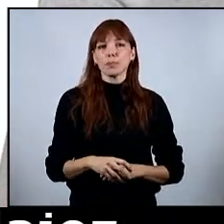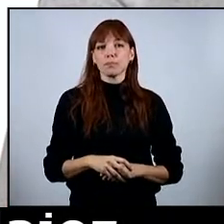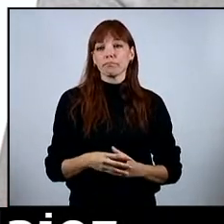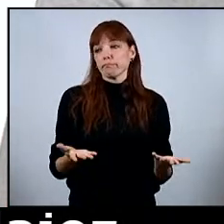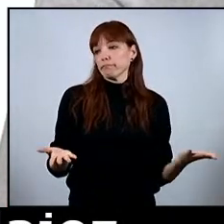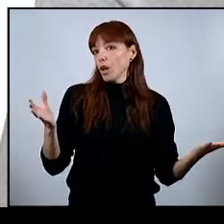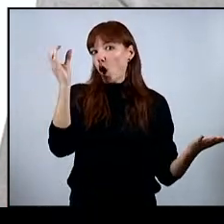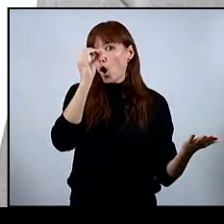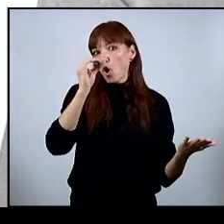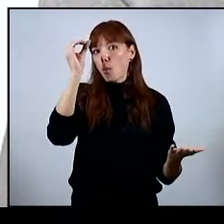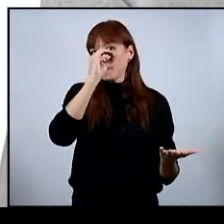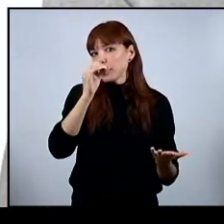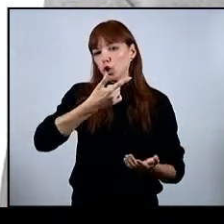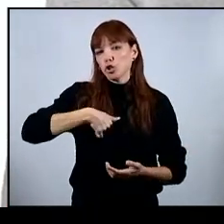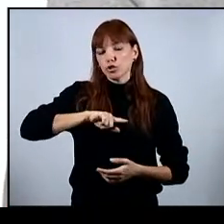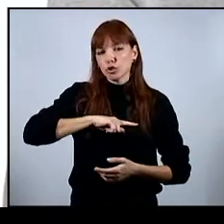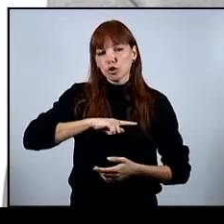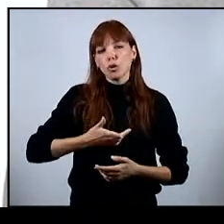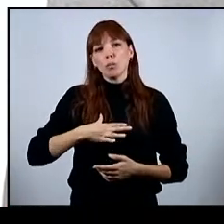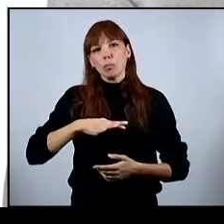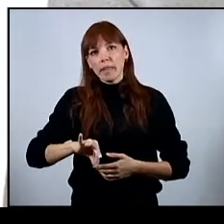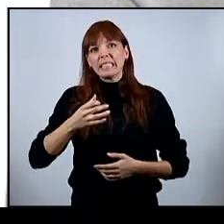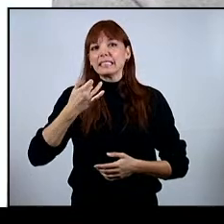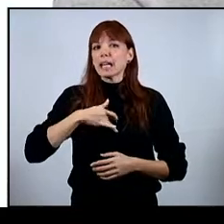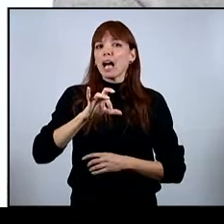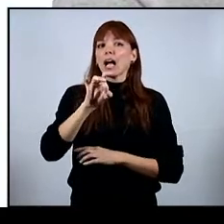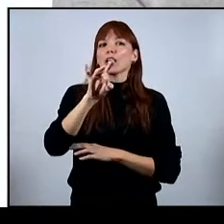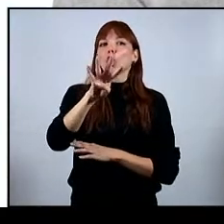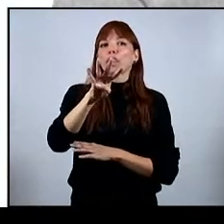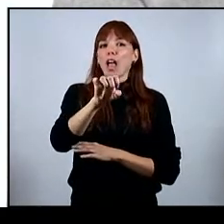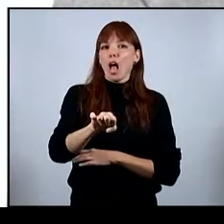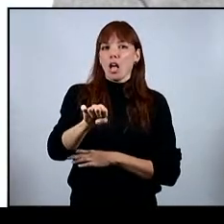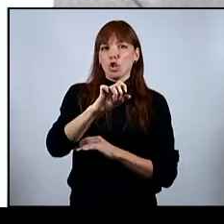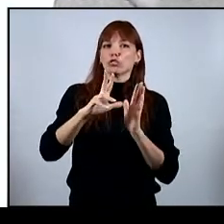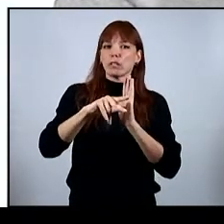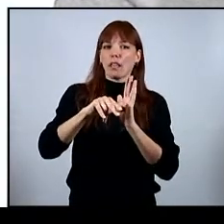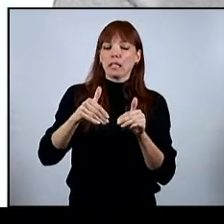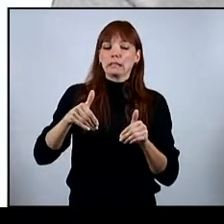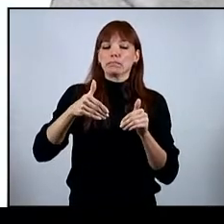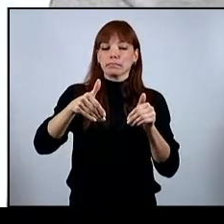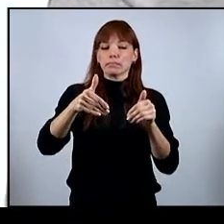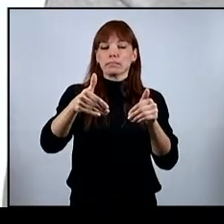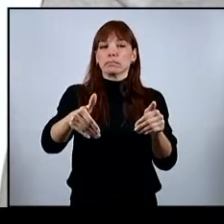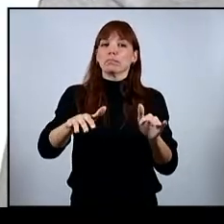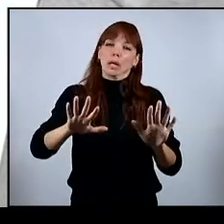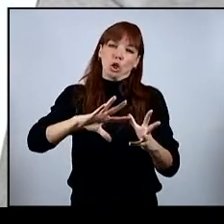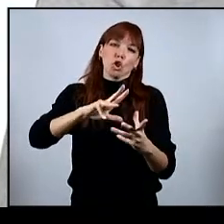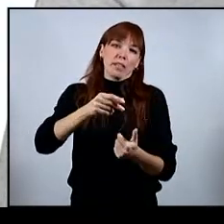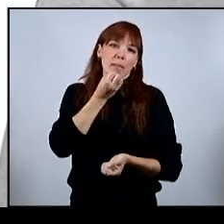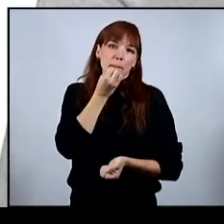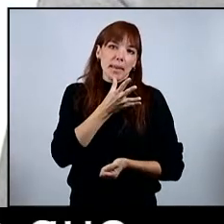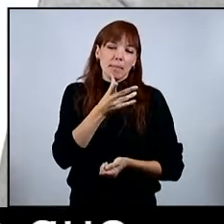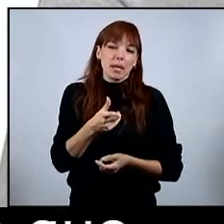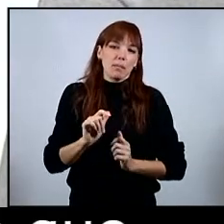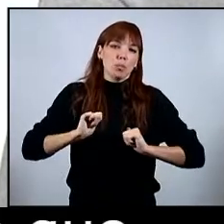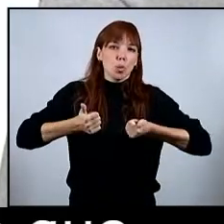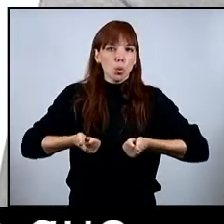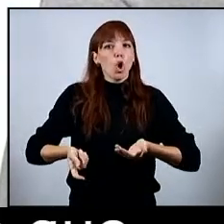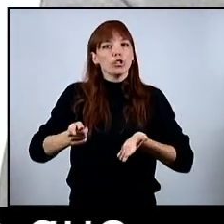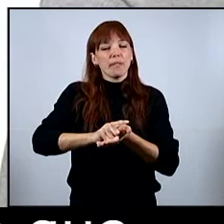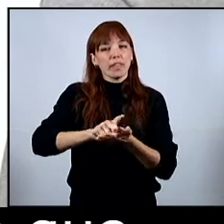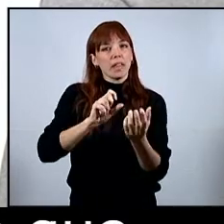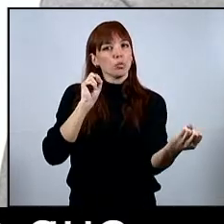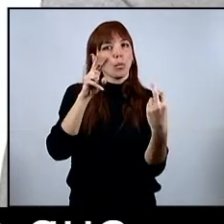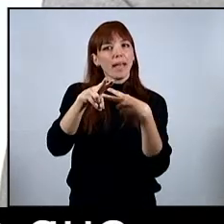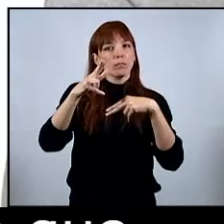que vamos quizá 14 años tarde, pero que siempre es una buena noticia que se reanuden las obras de una